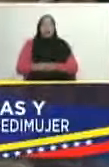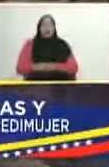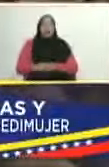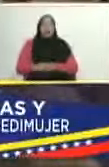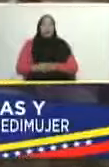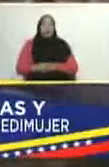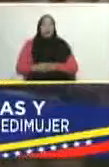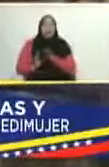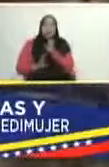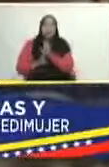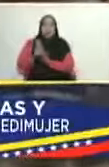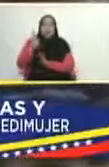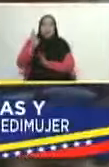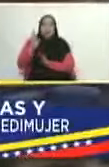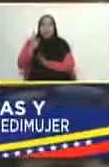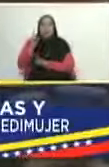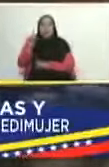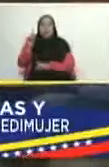Teresa de Jesús